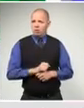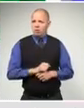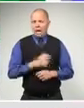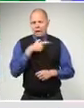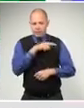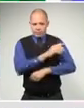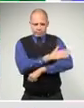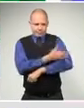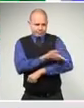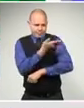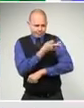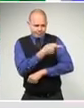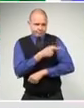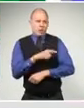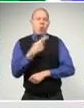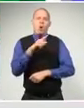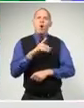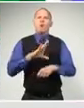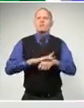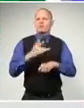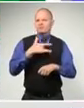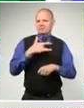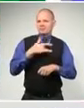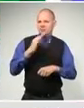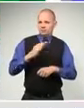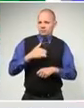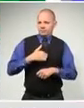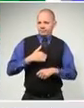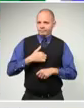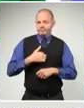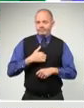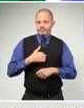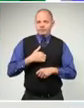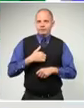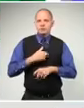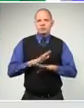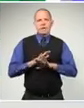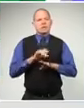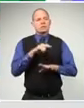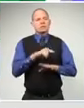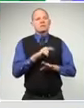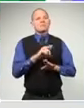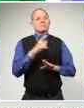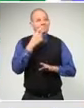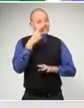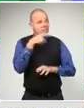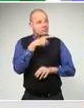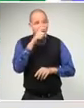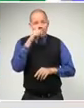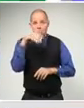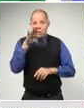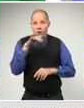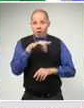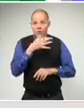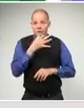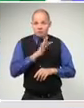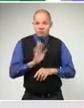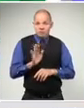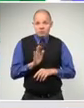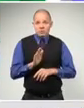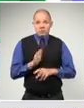hipertensión arterial y cardiopatía hipertensiva. Realmente, teniendo en cuenta su edad, no tenía